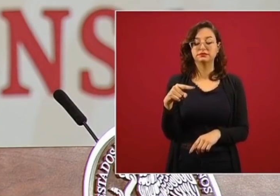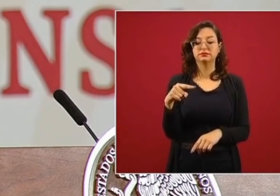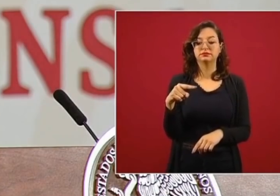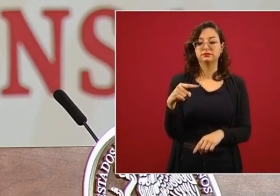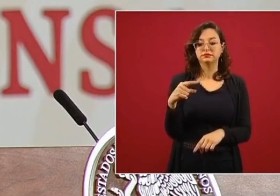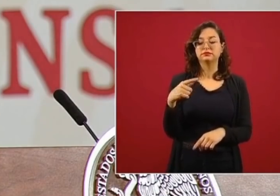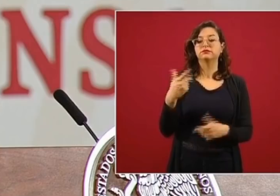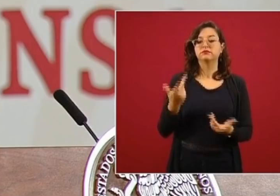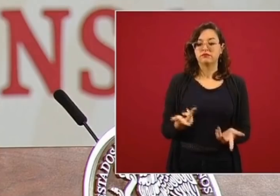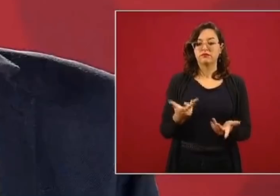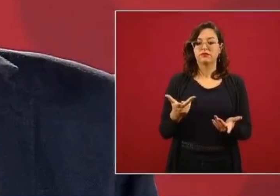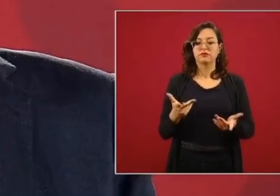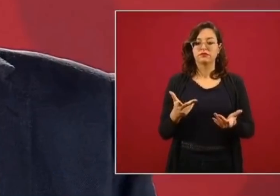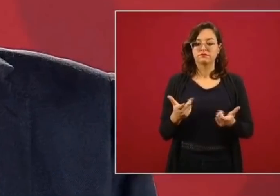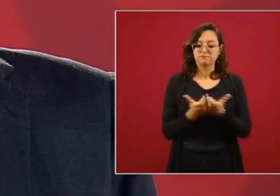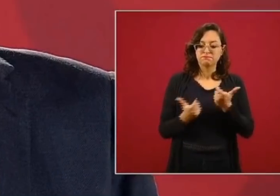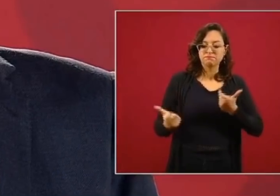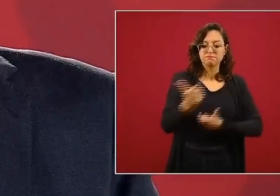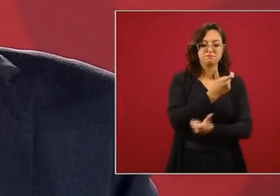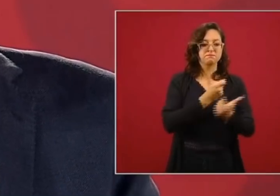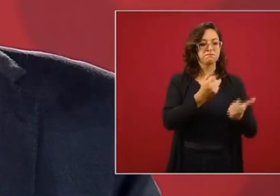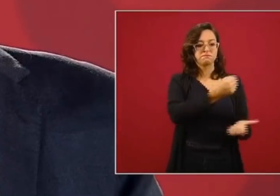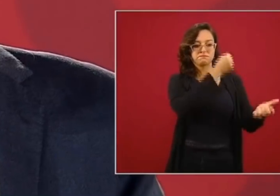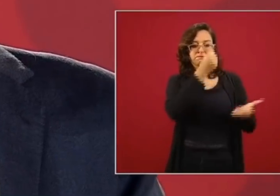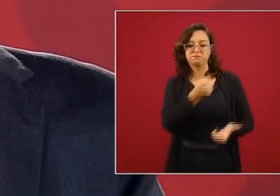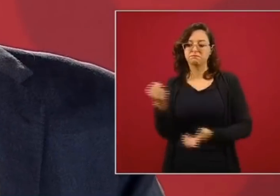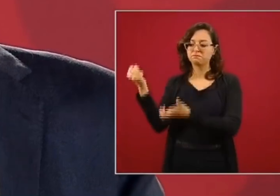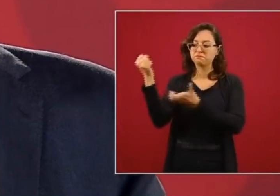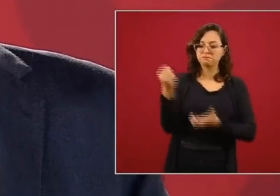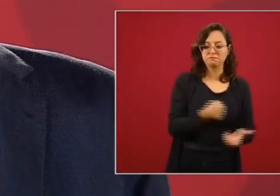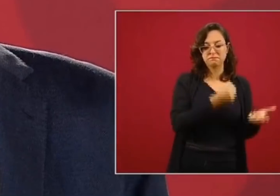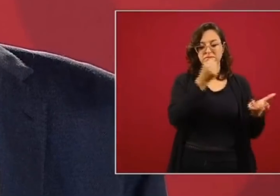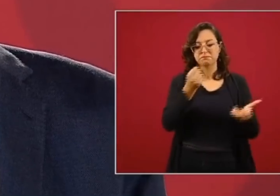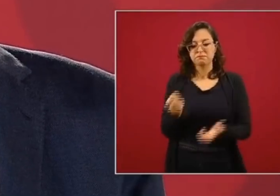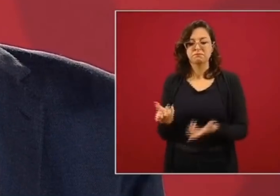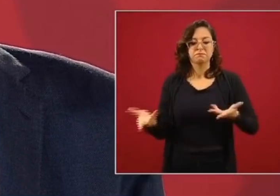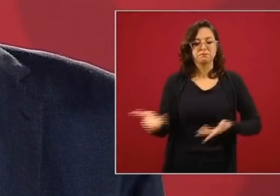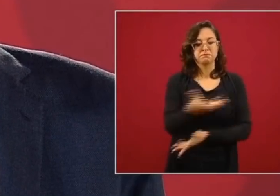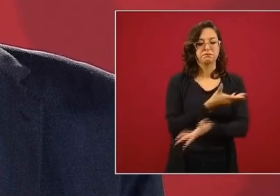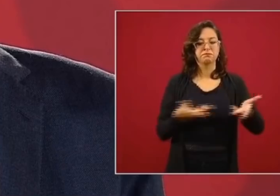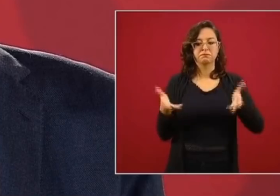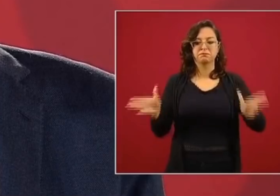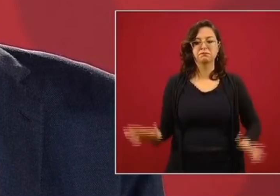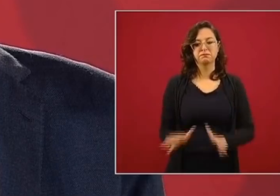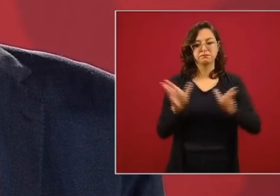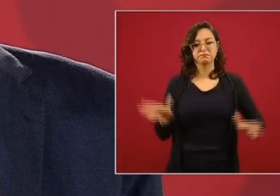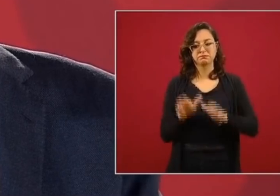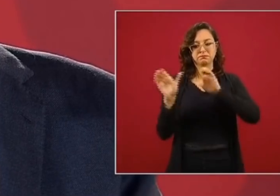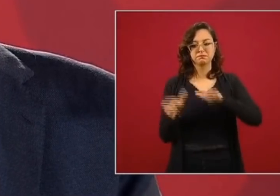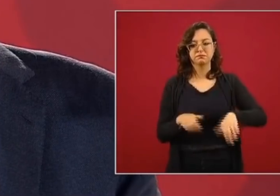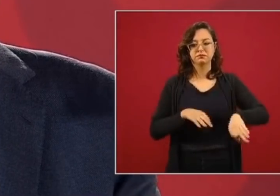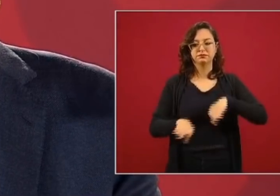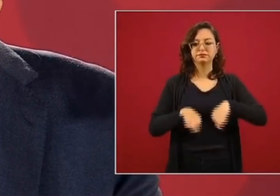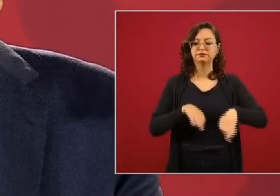se promuevan inversiones, para crear empleos,